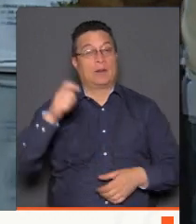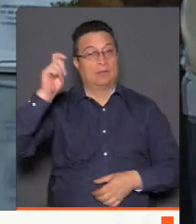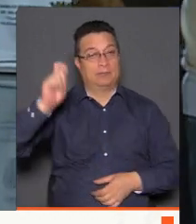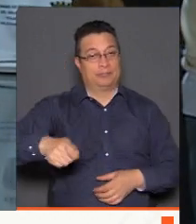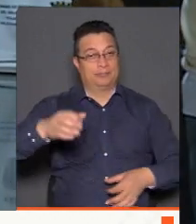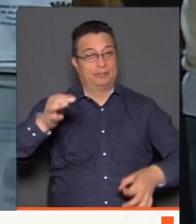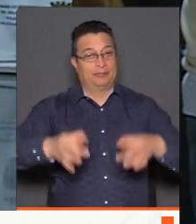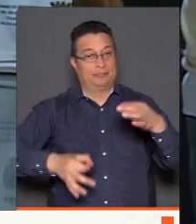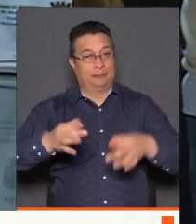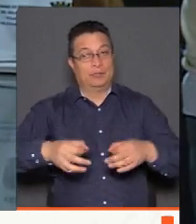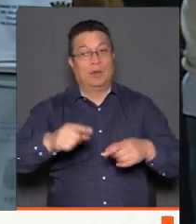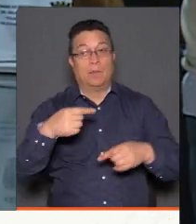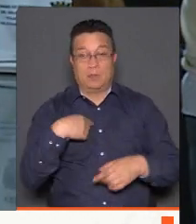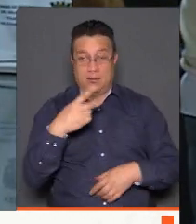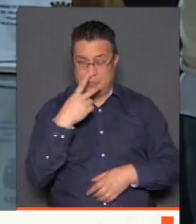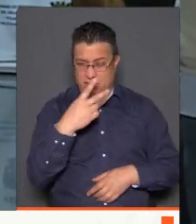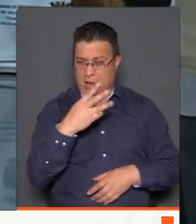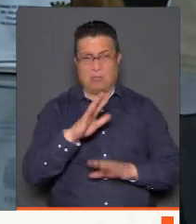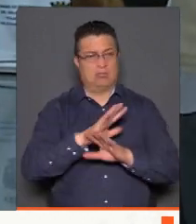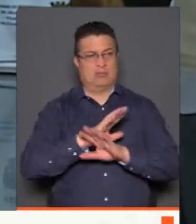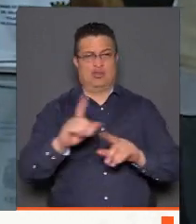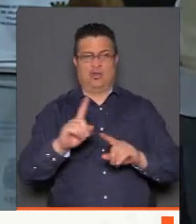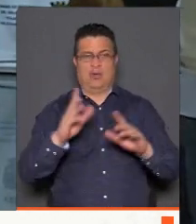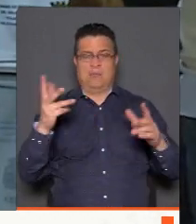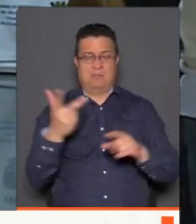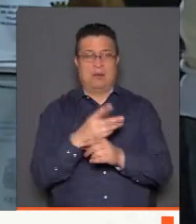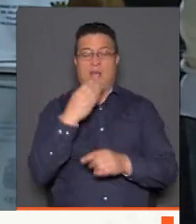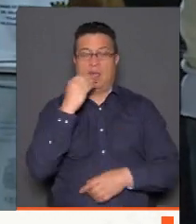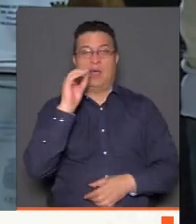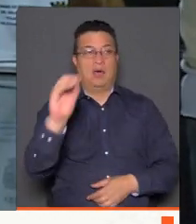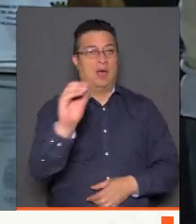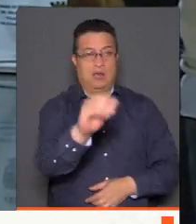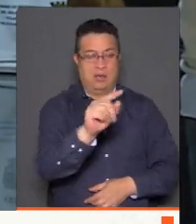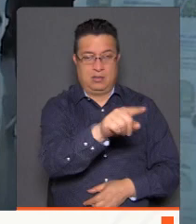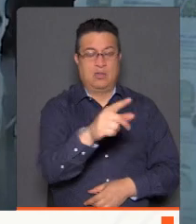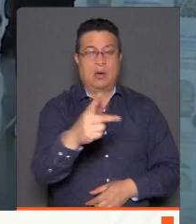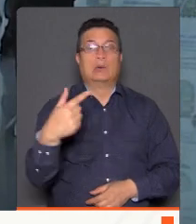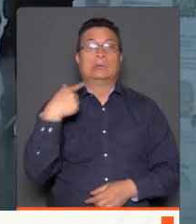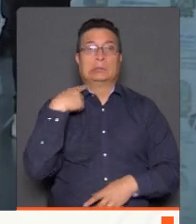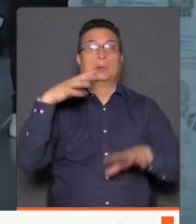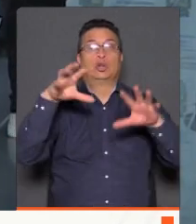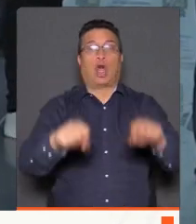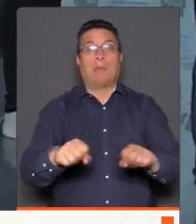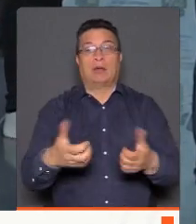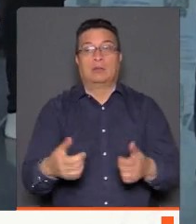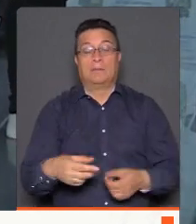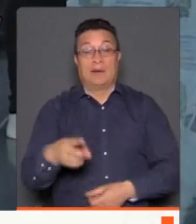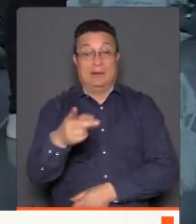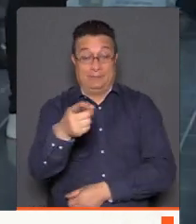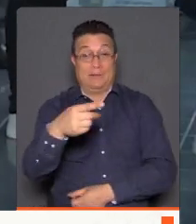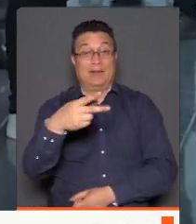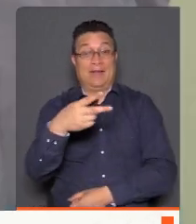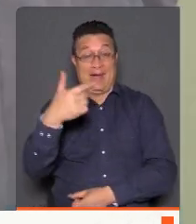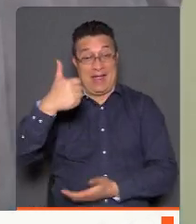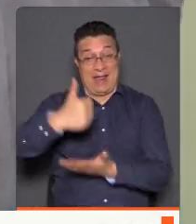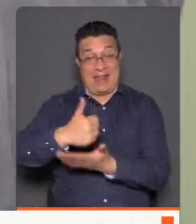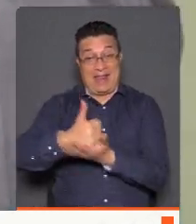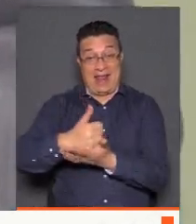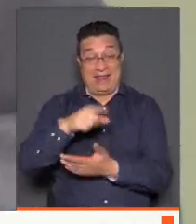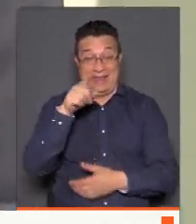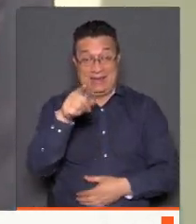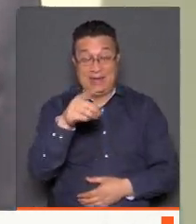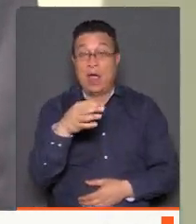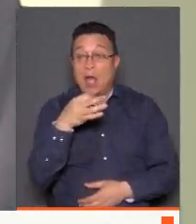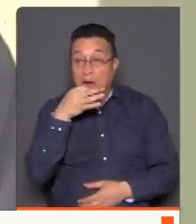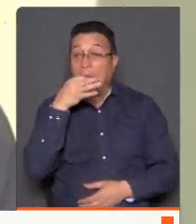signifique. A mí me parece un descriterio que tengamos que estar notificando a quien está sufriendo hoy día además también la toma. El jefe comunal de Quillota aclara que, pese a ya tener